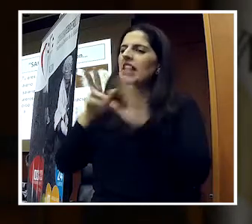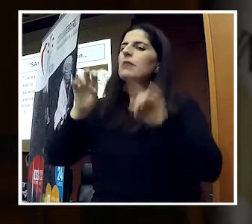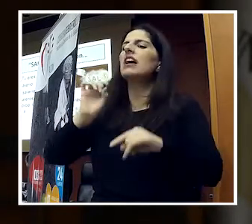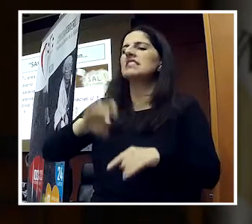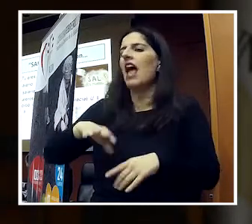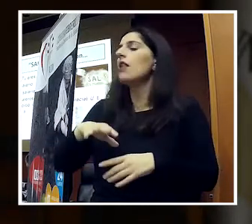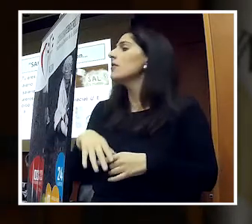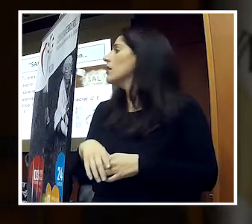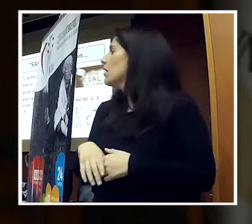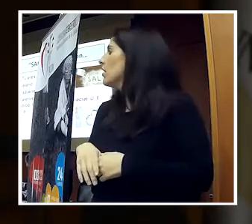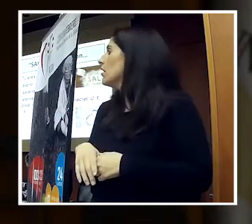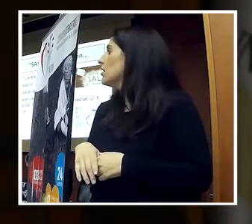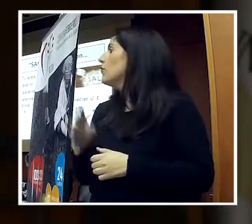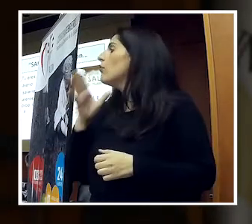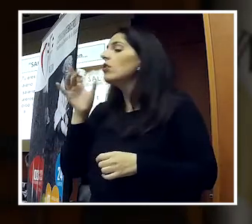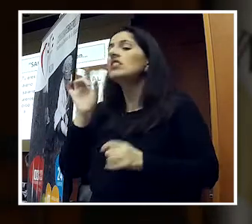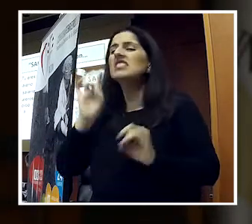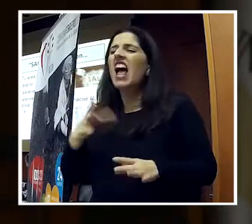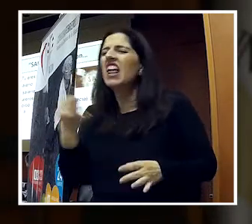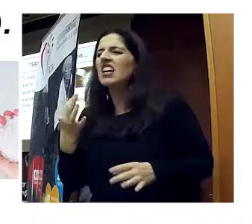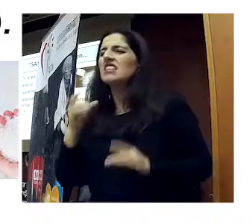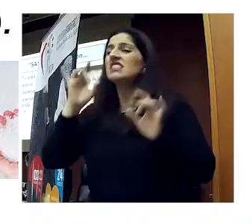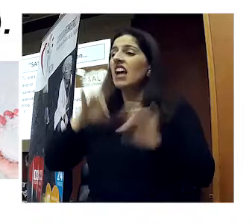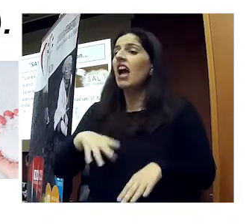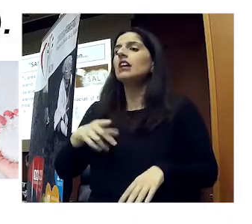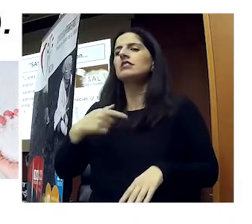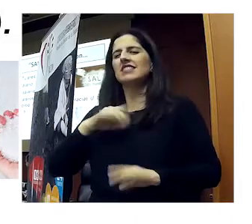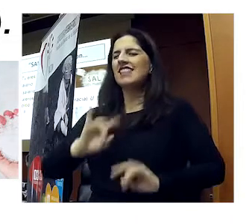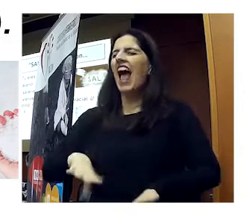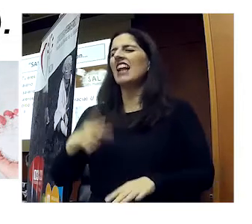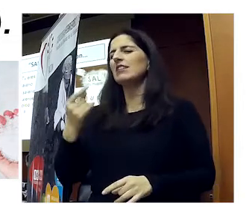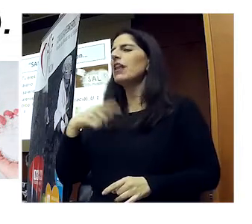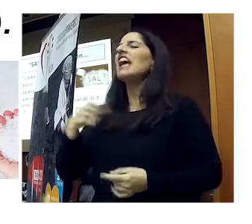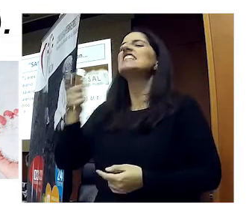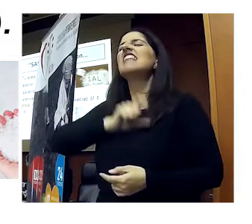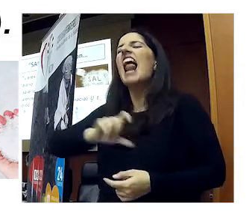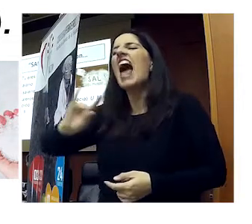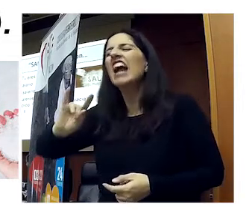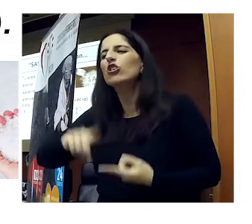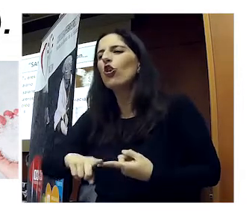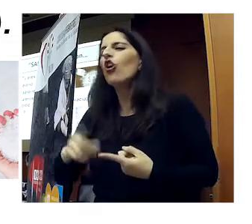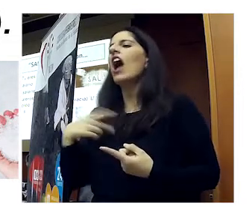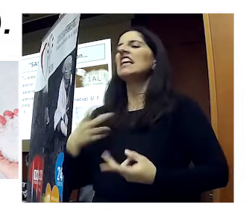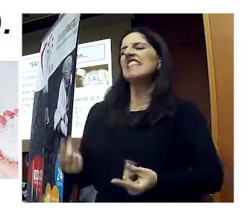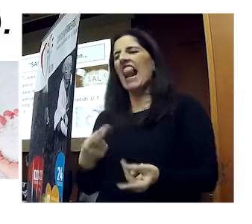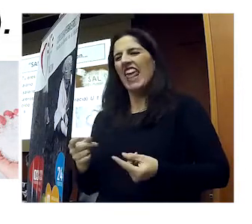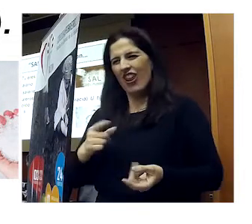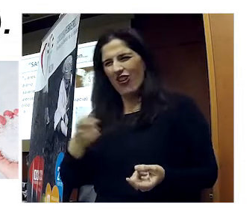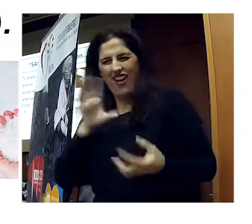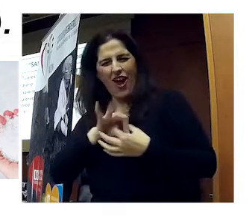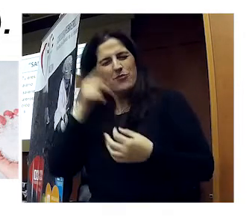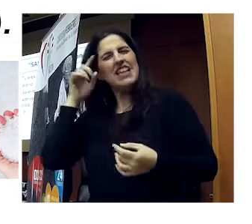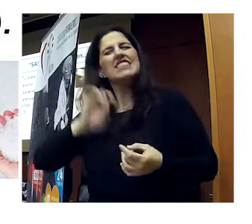sal. Fijaros, ¿qué hablaremos de la sal? Siempre la asociamos con cosas positivas, el salario, ser saleroso, tener salero. Por